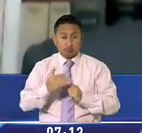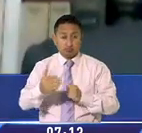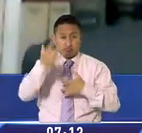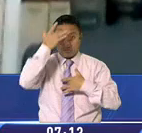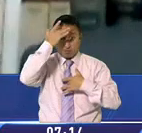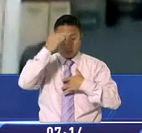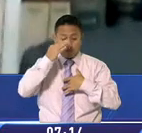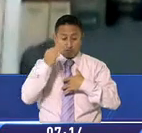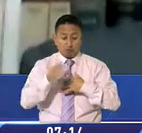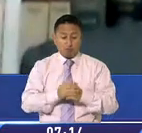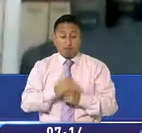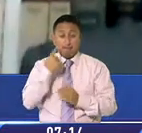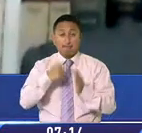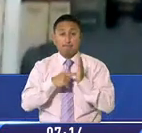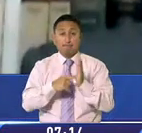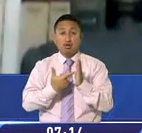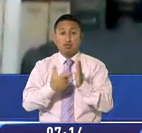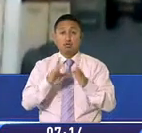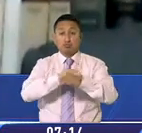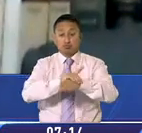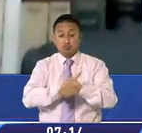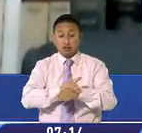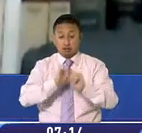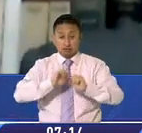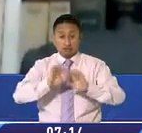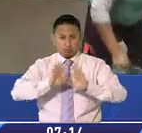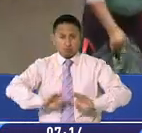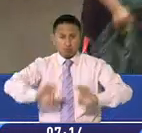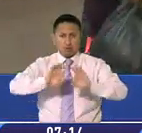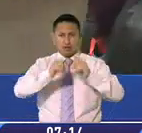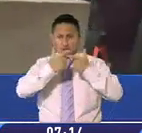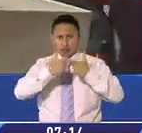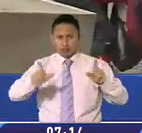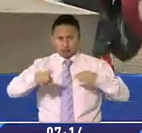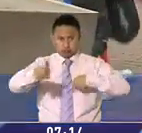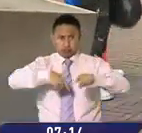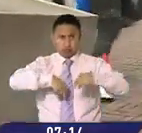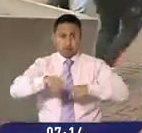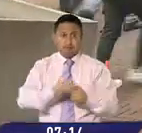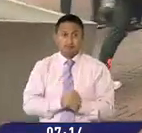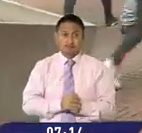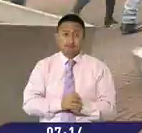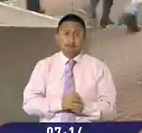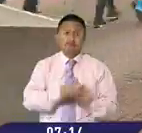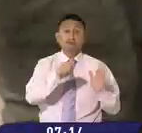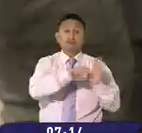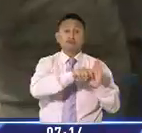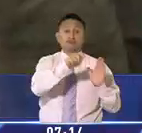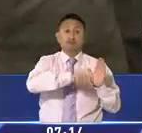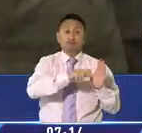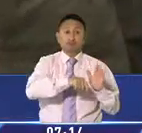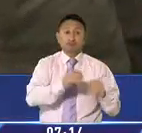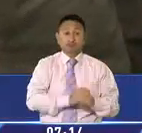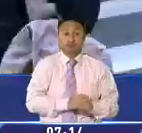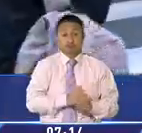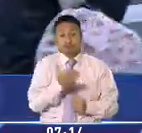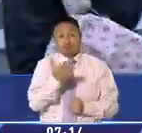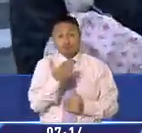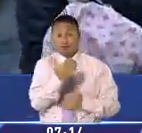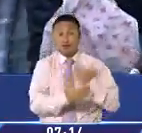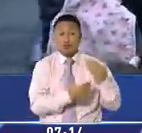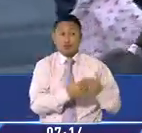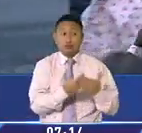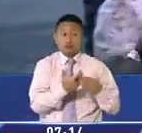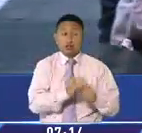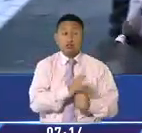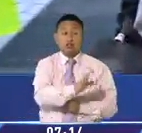movilización de los médicos es importantísimo. Hay constitucionalistas que consideran que la ley podría afectar derechos de movilidad, reunión, entre